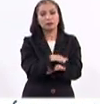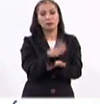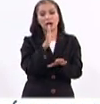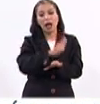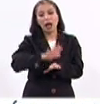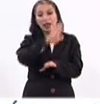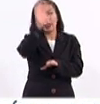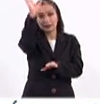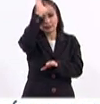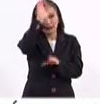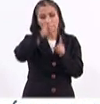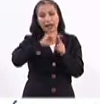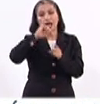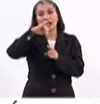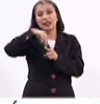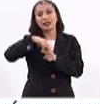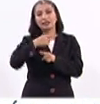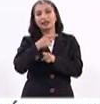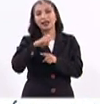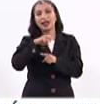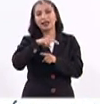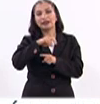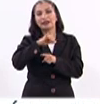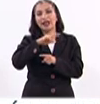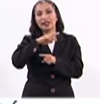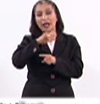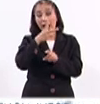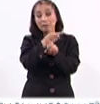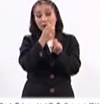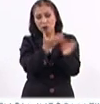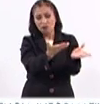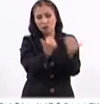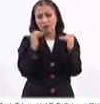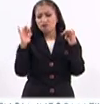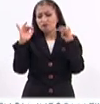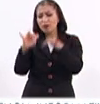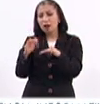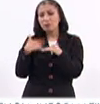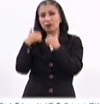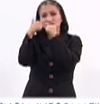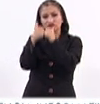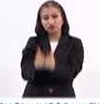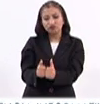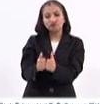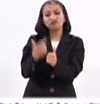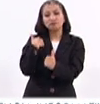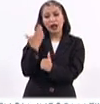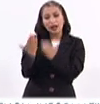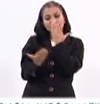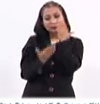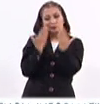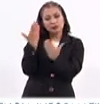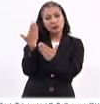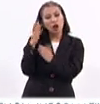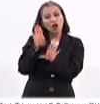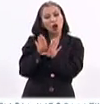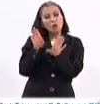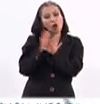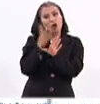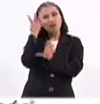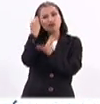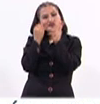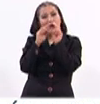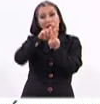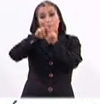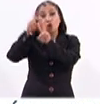en las áreas de ciencia o en ingeniería. Los invitamos a que vengan a hacer una estancia para que se vuelvan, digamos,